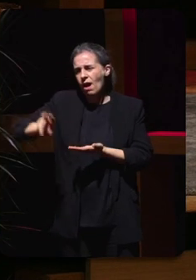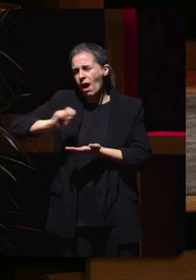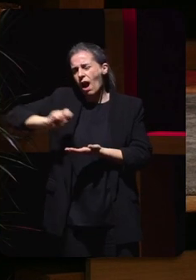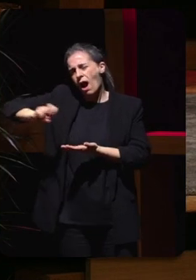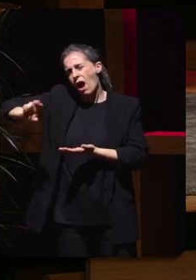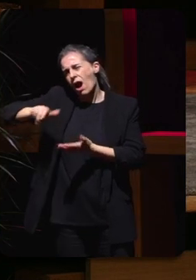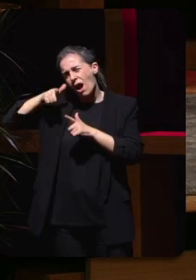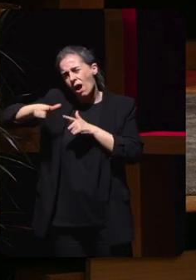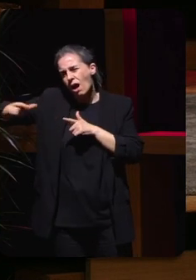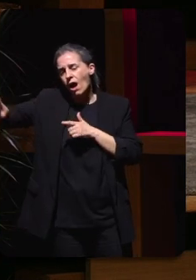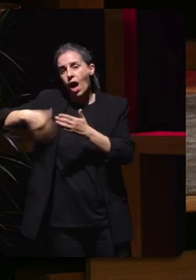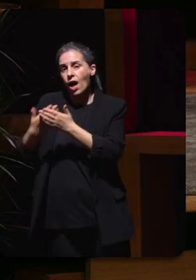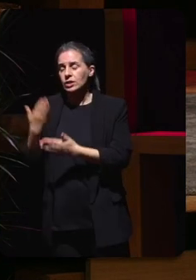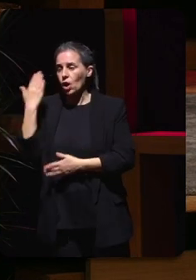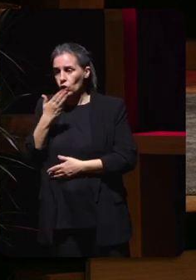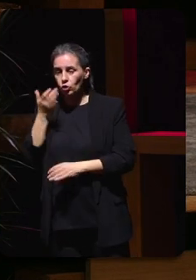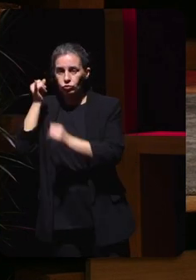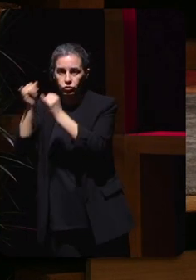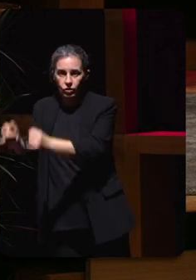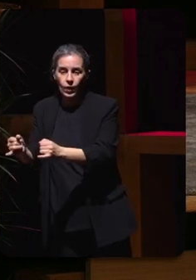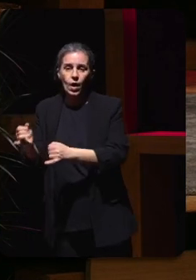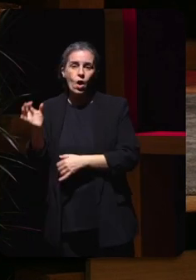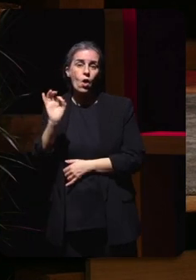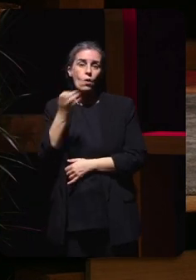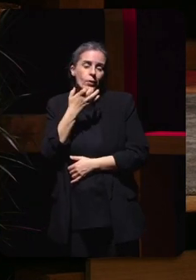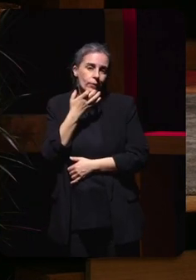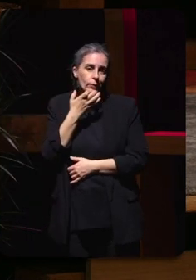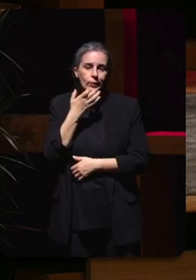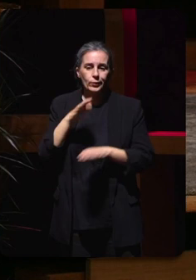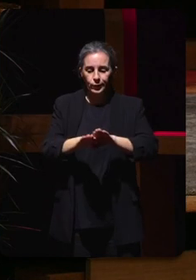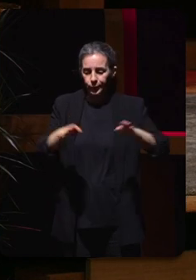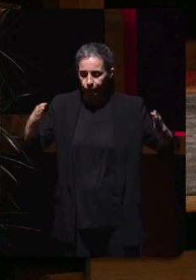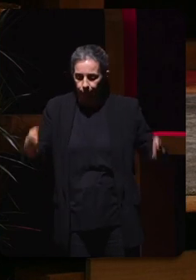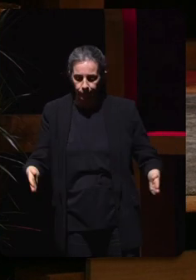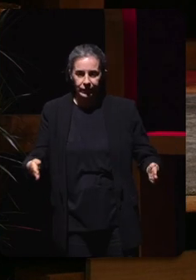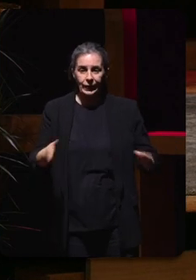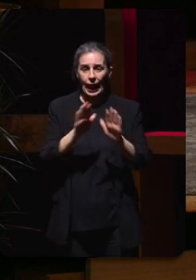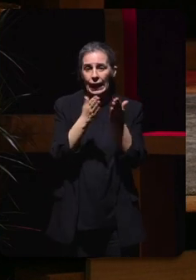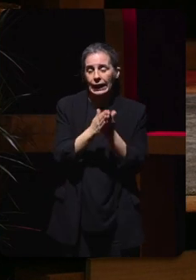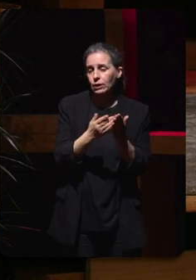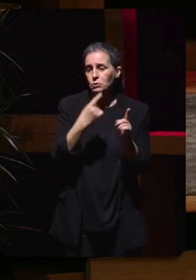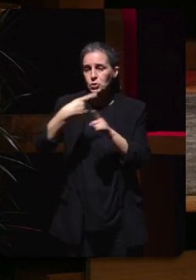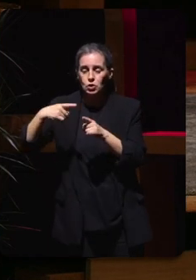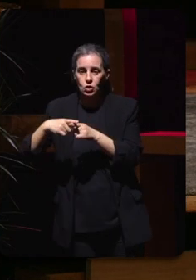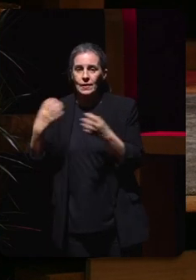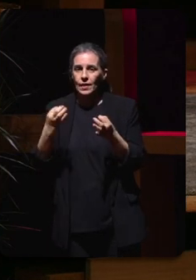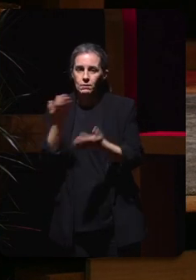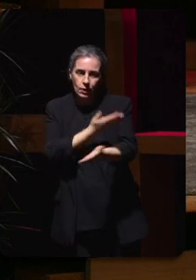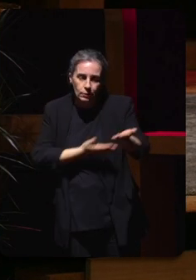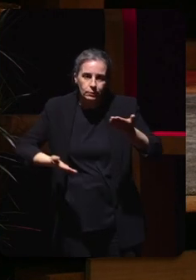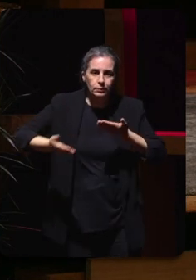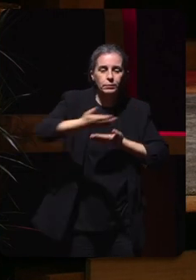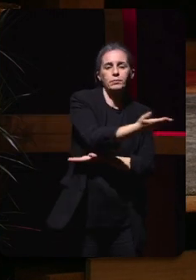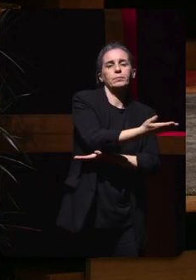o forzadas a cambiar el pupitre y los, bueno, los escasos libros y bolígrafos que puedan tener, ¿no? Por